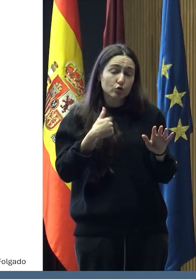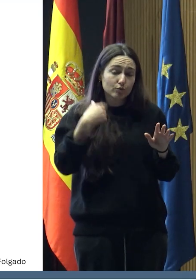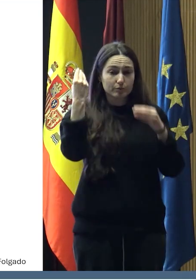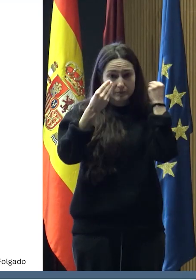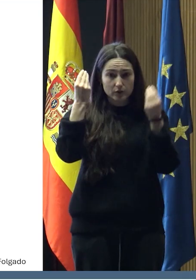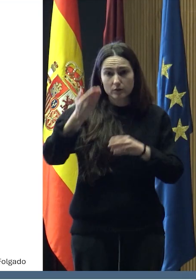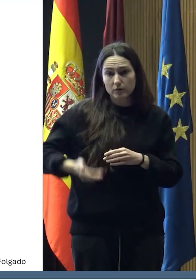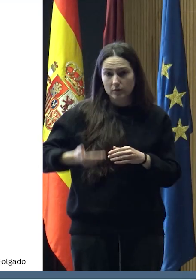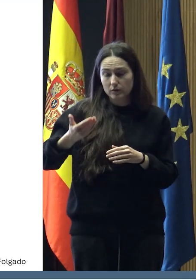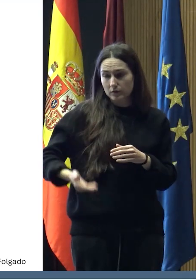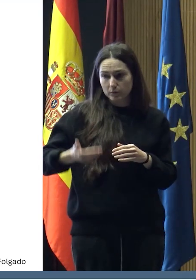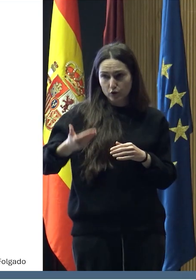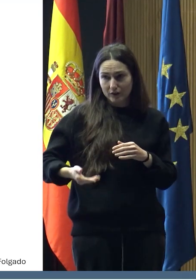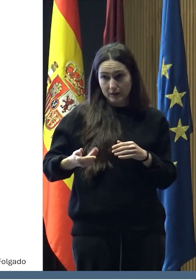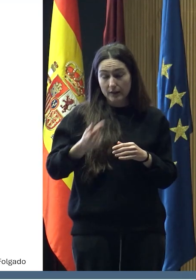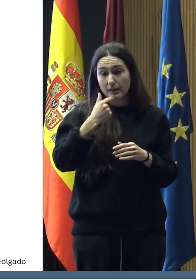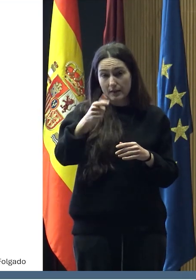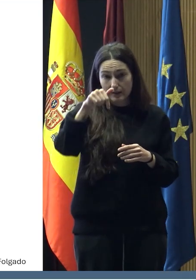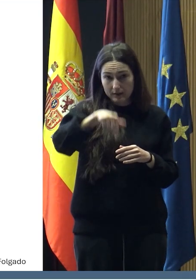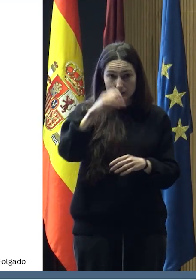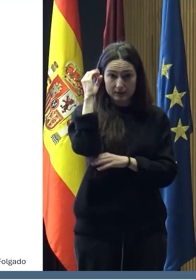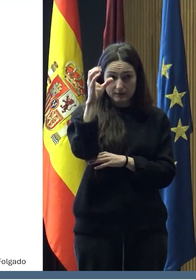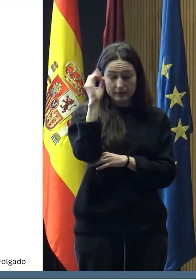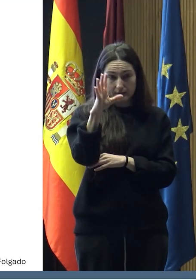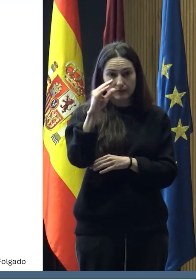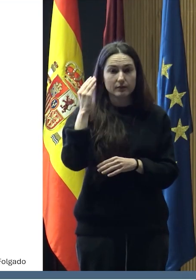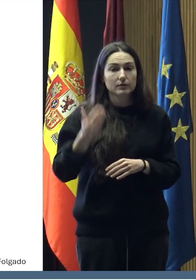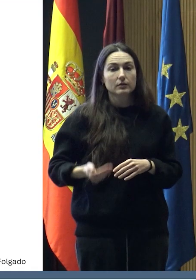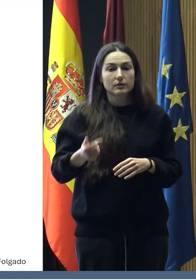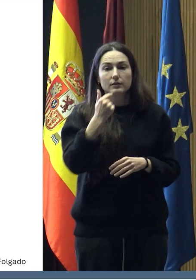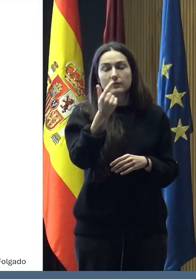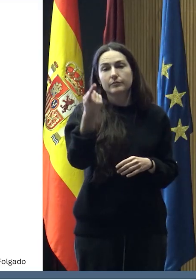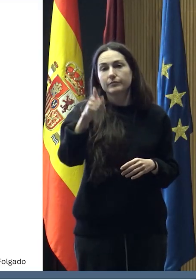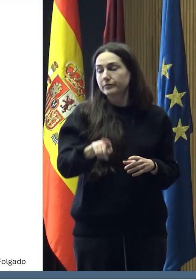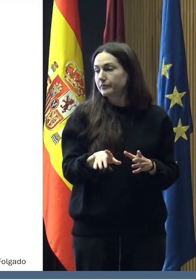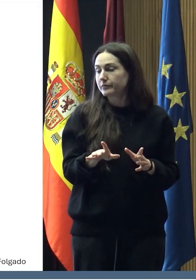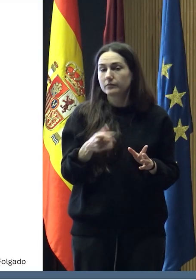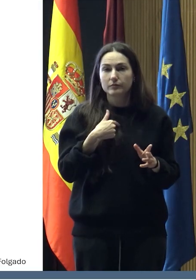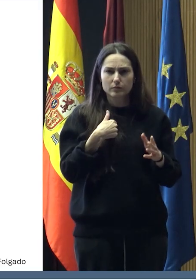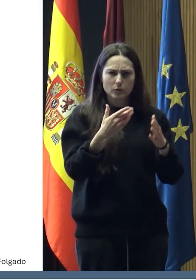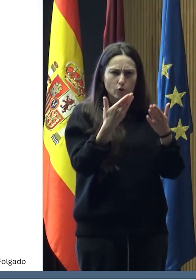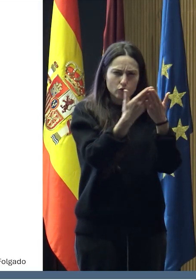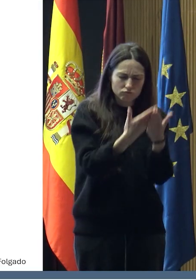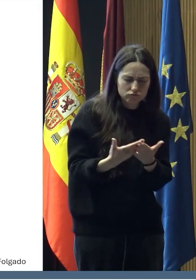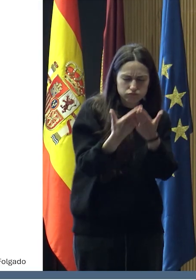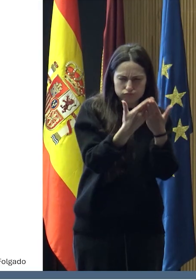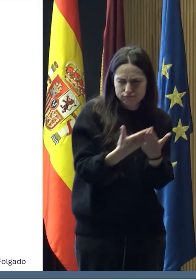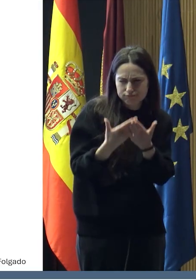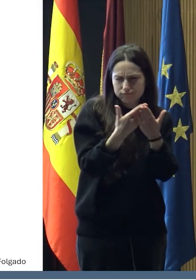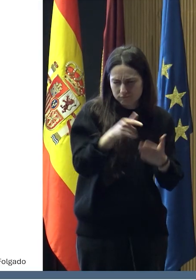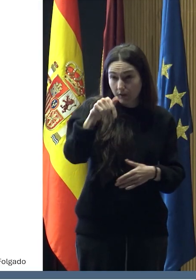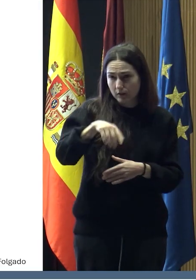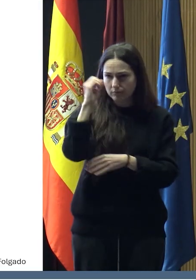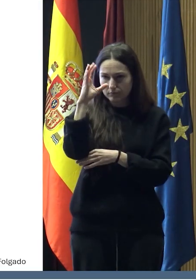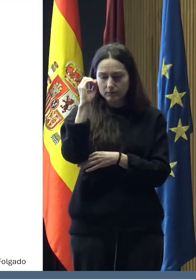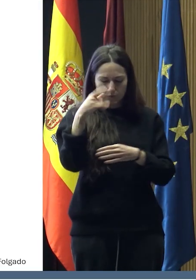importante comentarlo en la charla, ¿no? En la investigación que he estado haciendo para poder presentaros esta